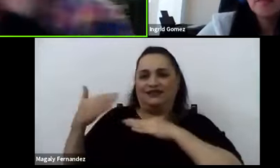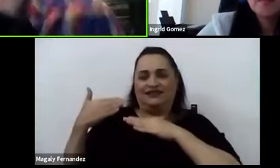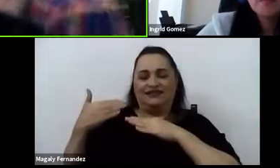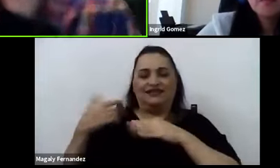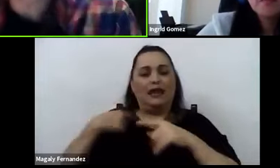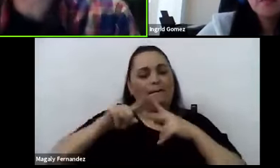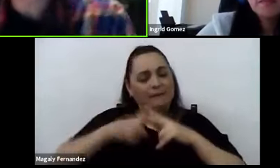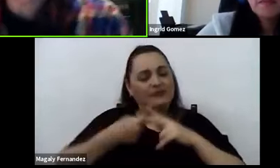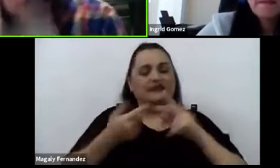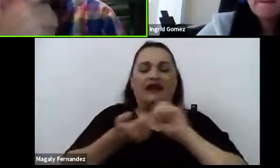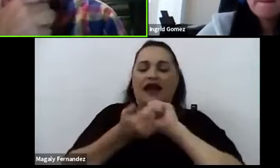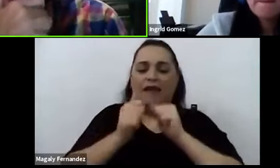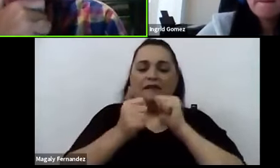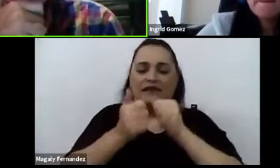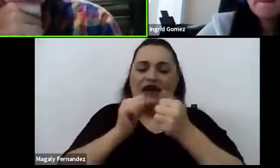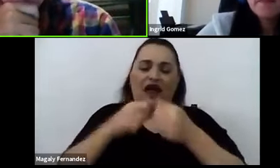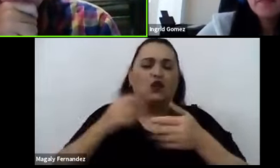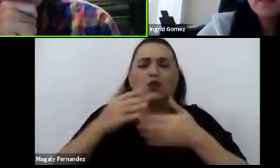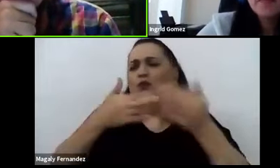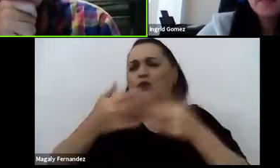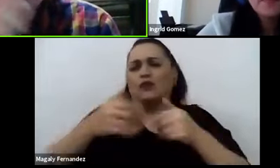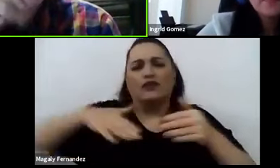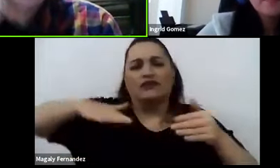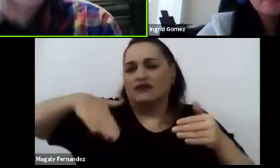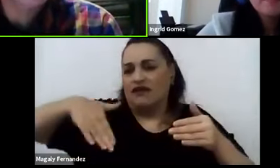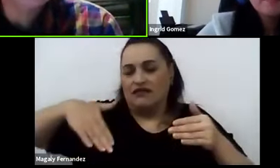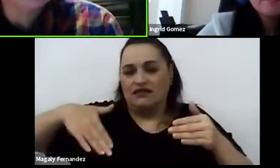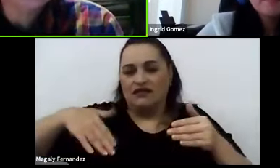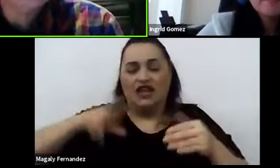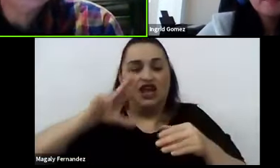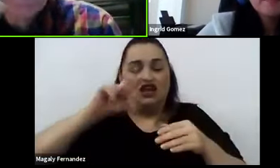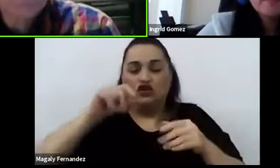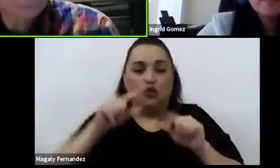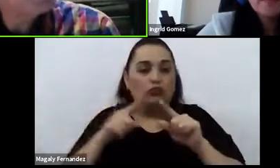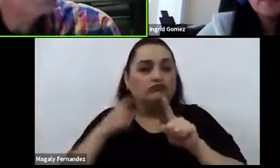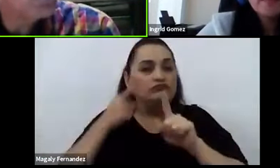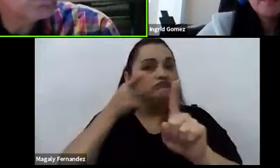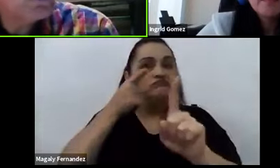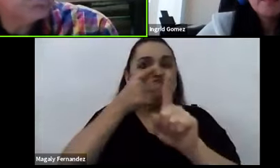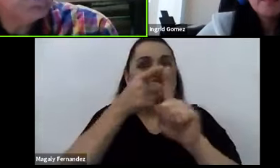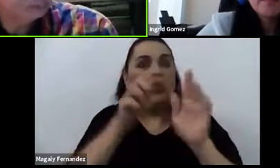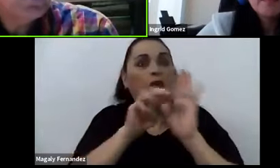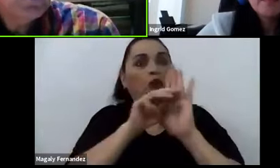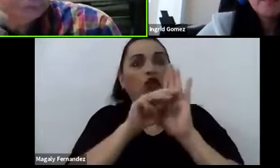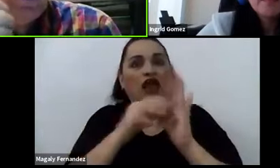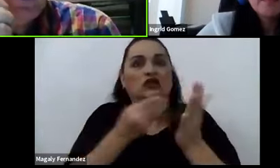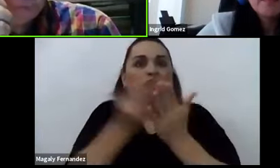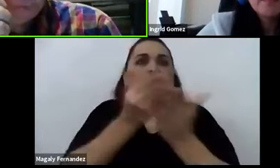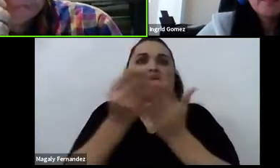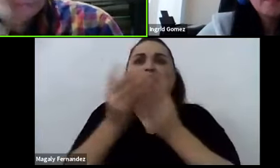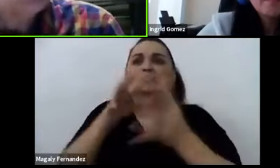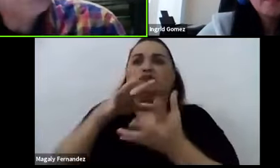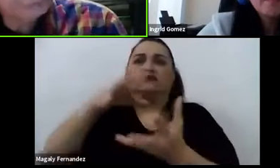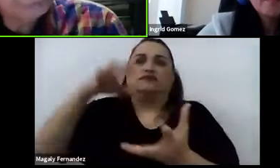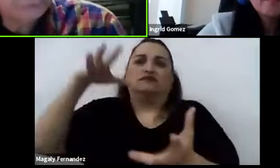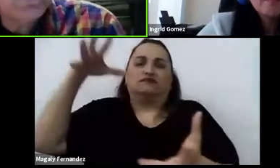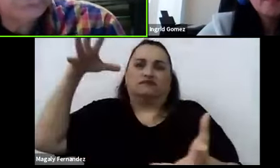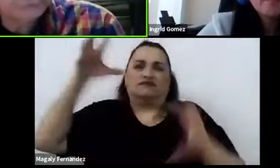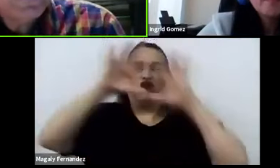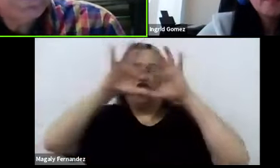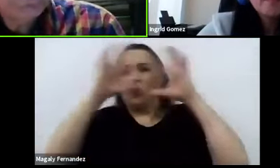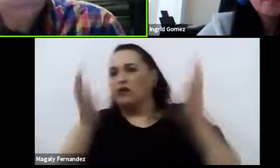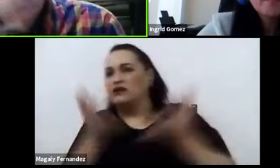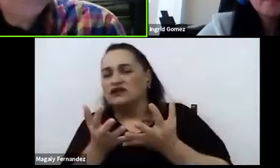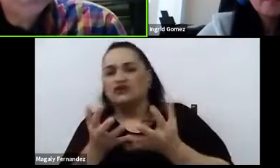empezar a cambiar, aunque sea un poco tarde, y no seguir apuntando a modelos de consumo, de